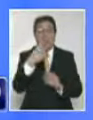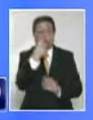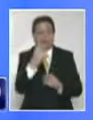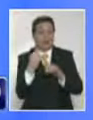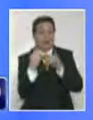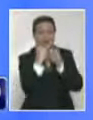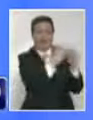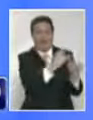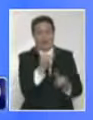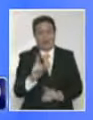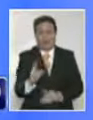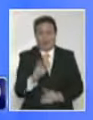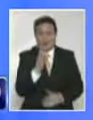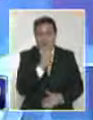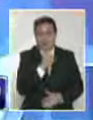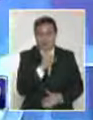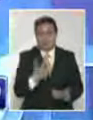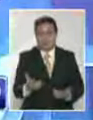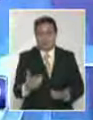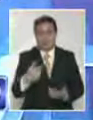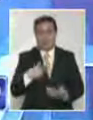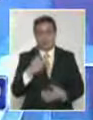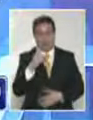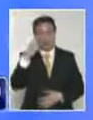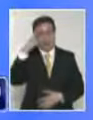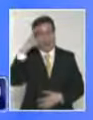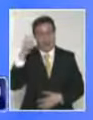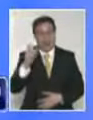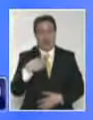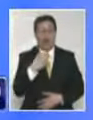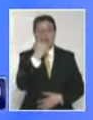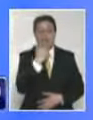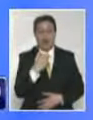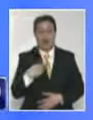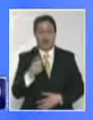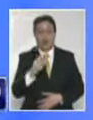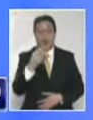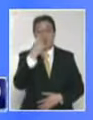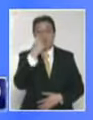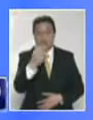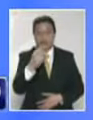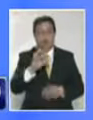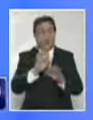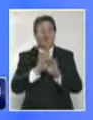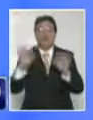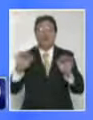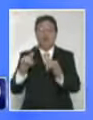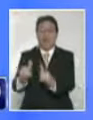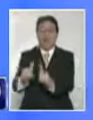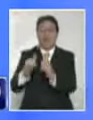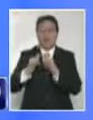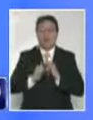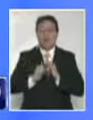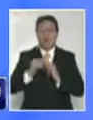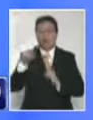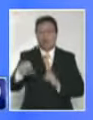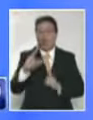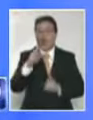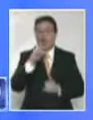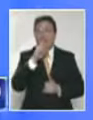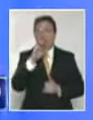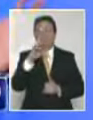Entonces, o sea, yo estoy seguro, te digo, creo no equivocarme, que Pinochet nunca estuvo en antecedentes reales de lo que este señor de repente